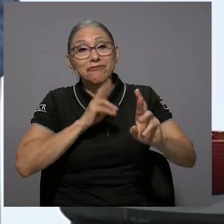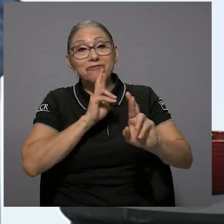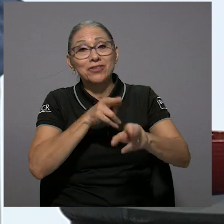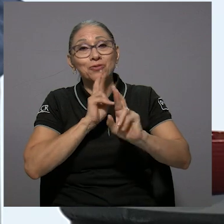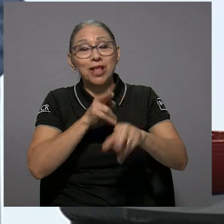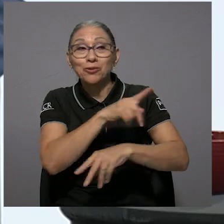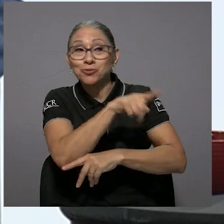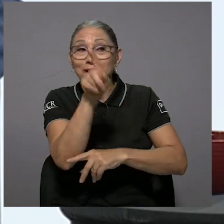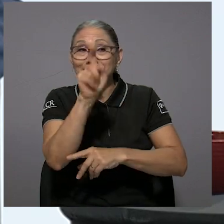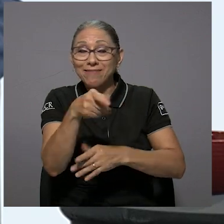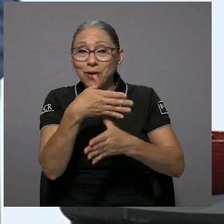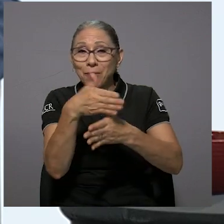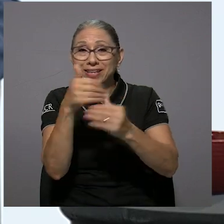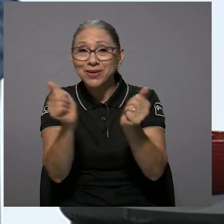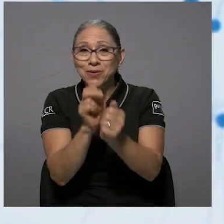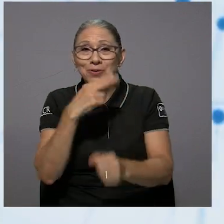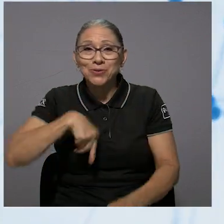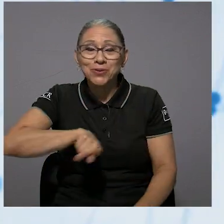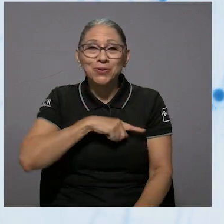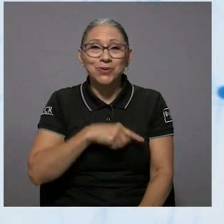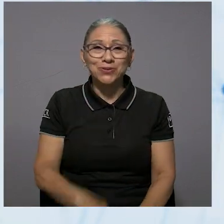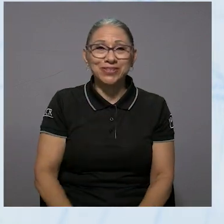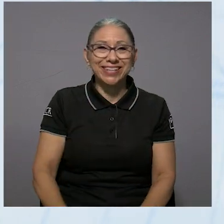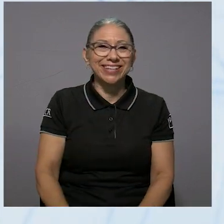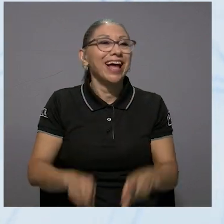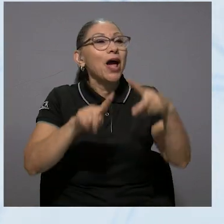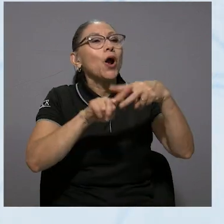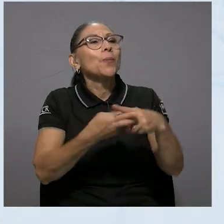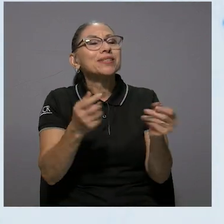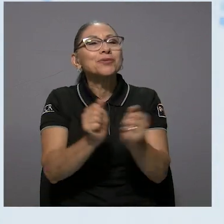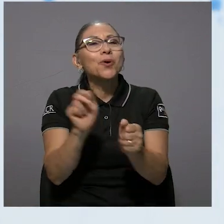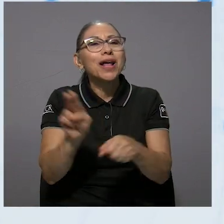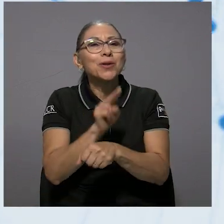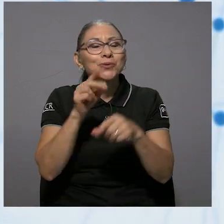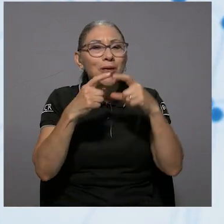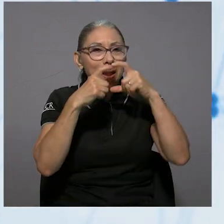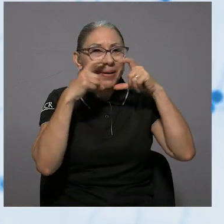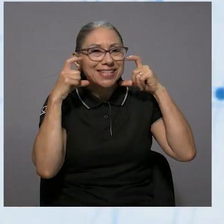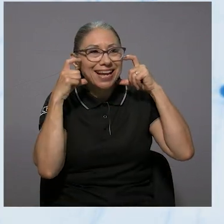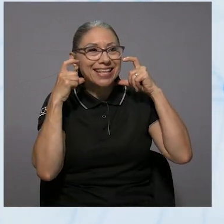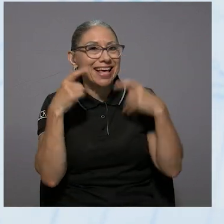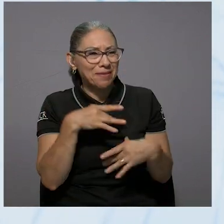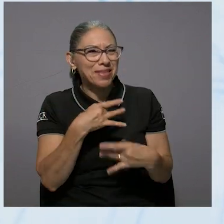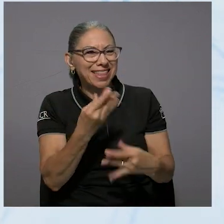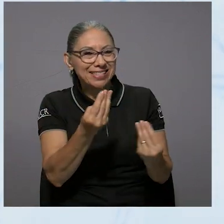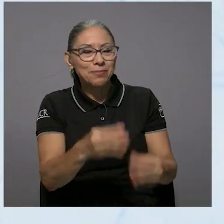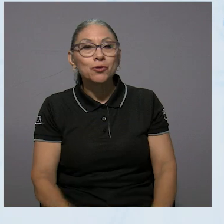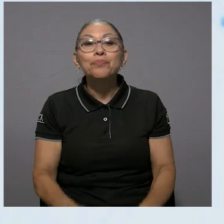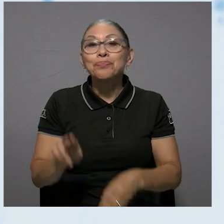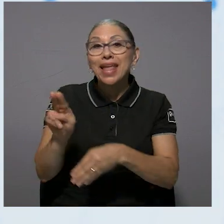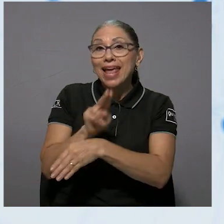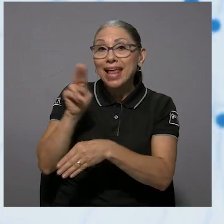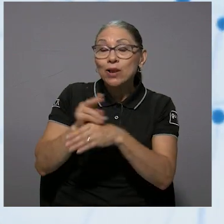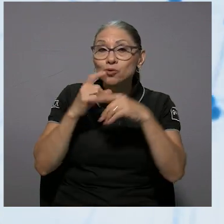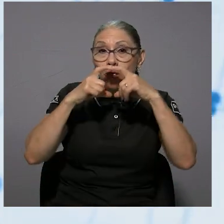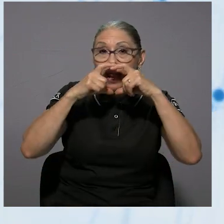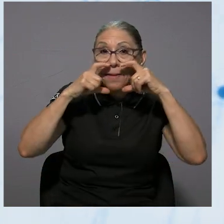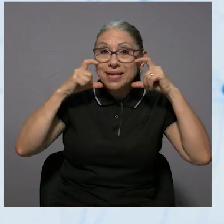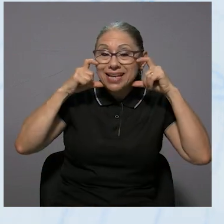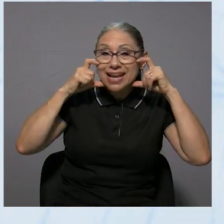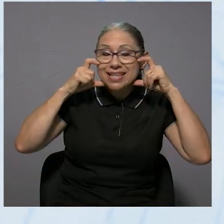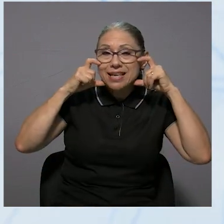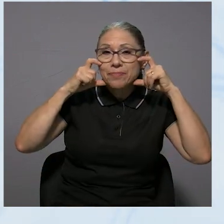que usted tiene que compartir con nosotros. Comencemos con el uso de la mascarilla, que es algo que me interesa mucho. Sí, el uso